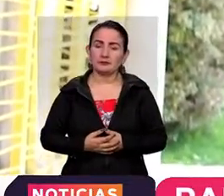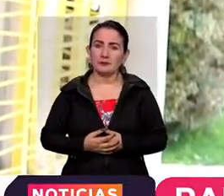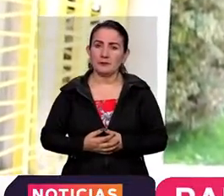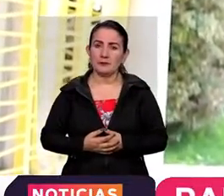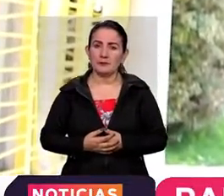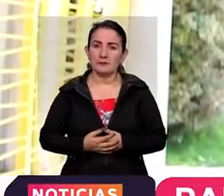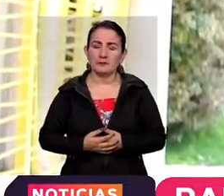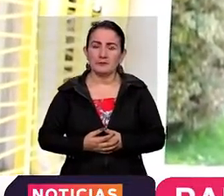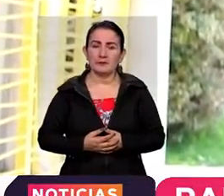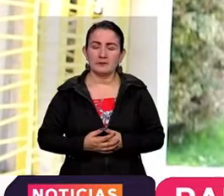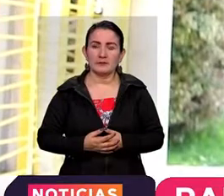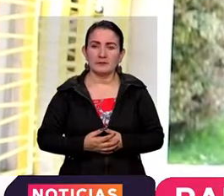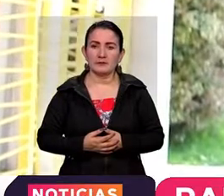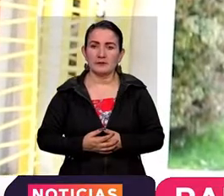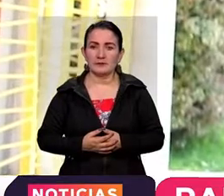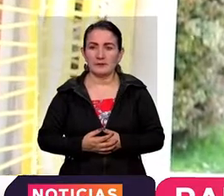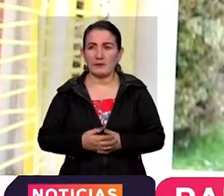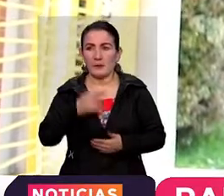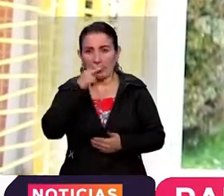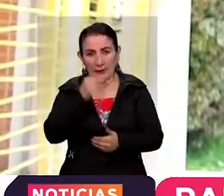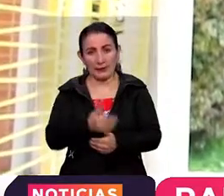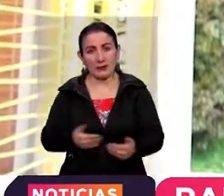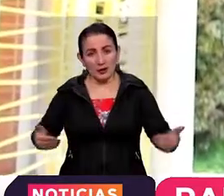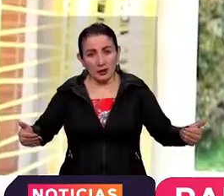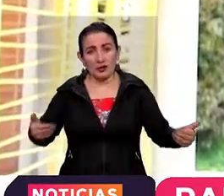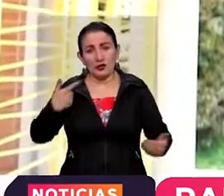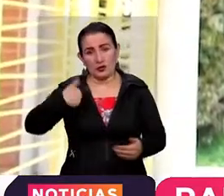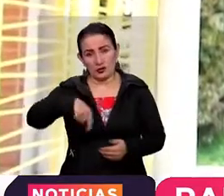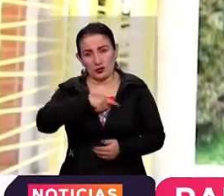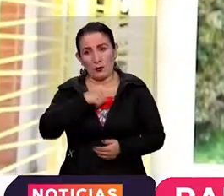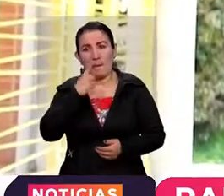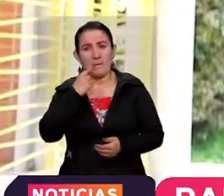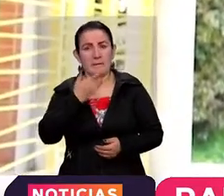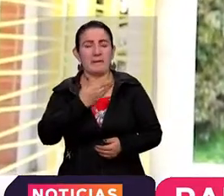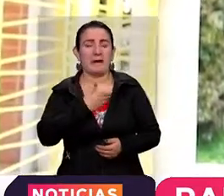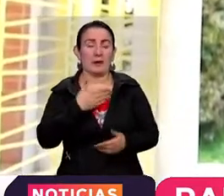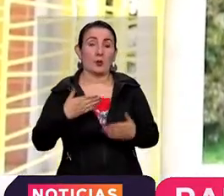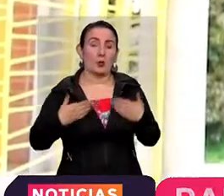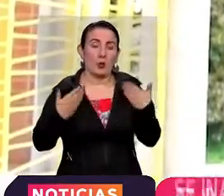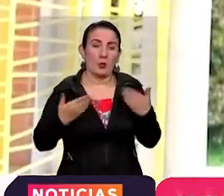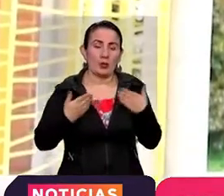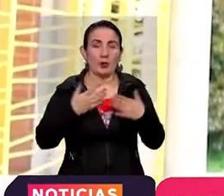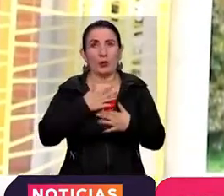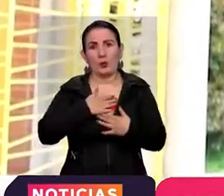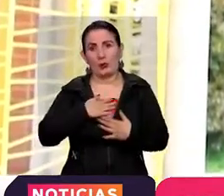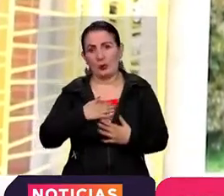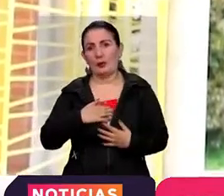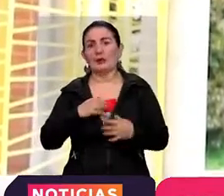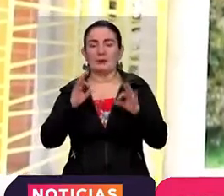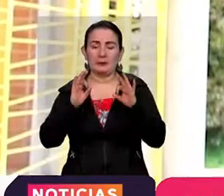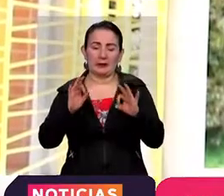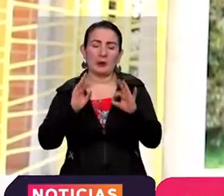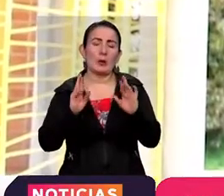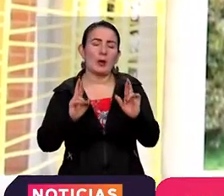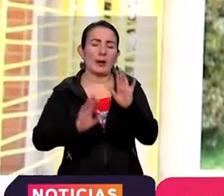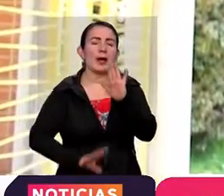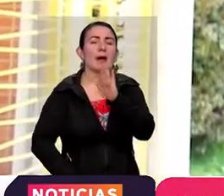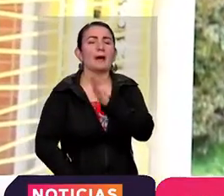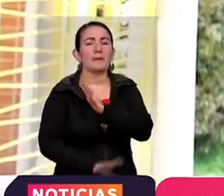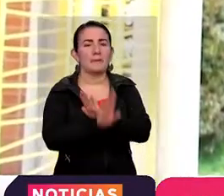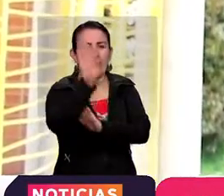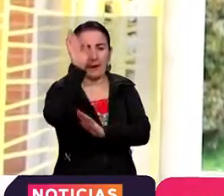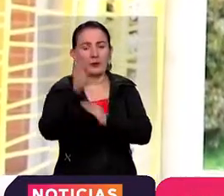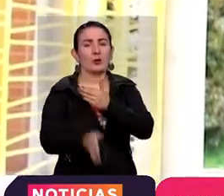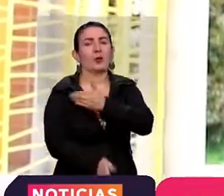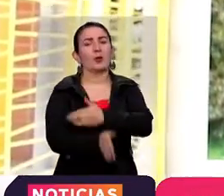siendo la felicidad para nuestros niños, para nosotros como padres, una satisfacción, y esperamos de que siga así,